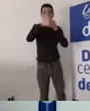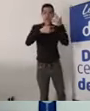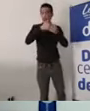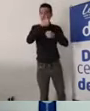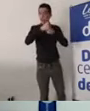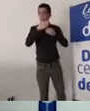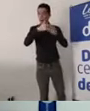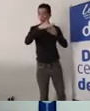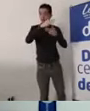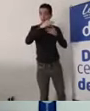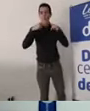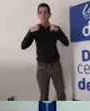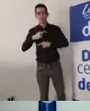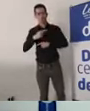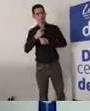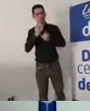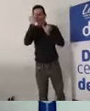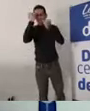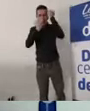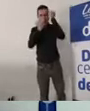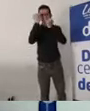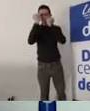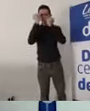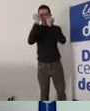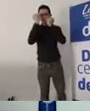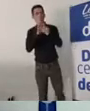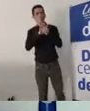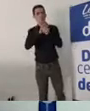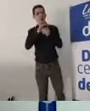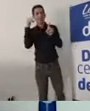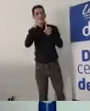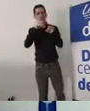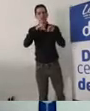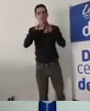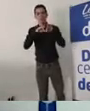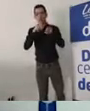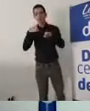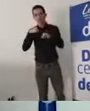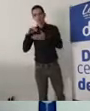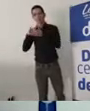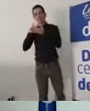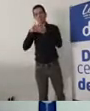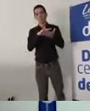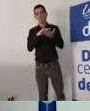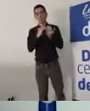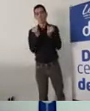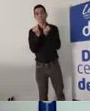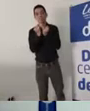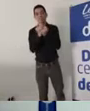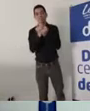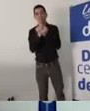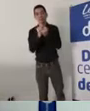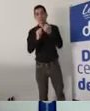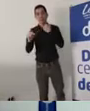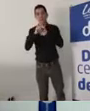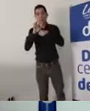Bogotá y en Colombia y definieron el 35% de los aportes de Colombia para esta importante iniciativa que luego se